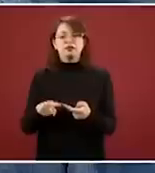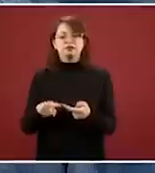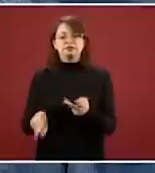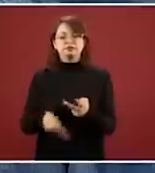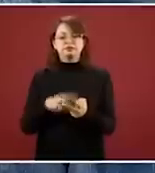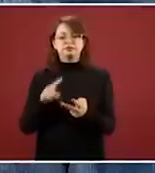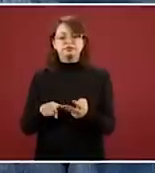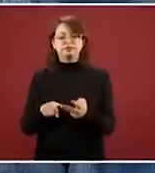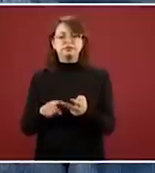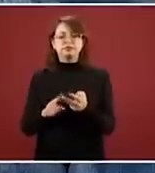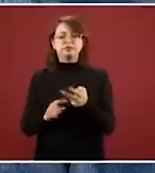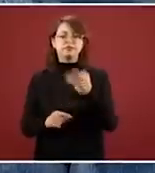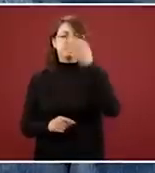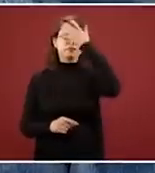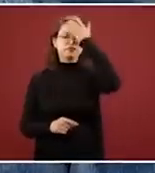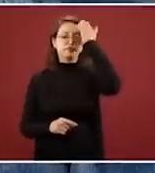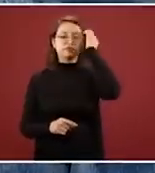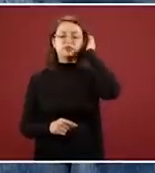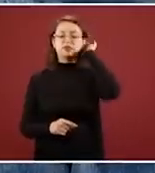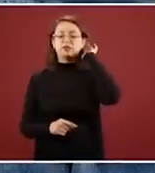En el caso de que